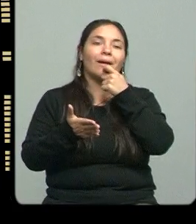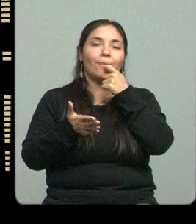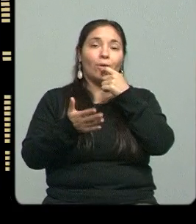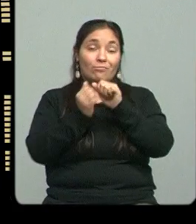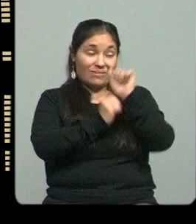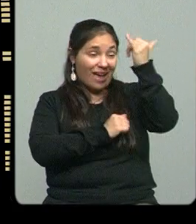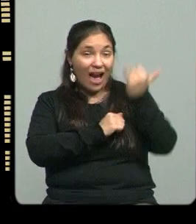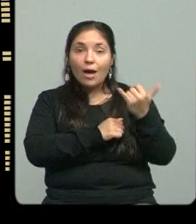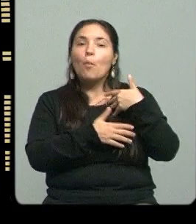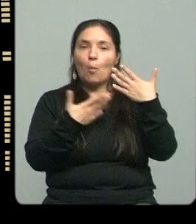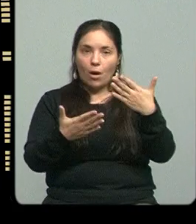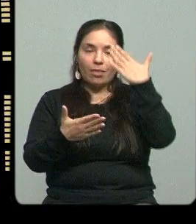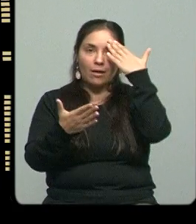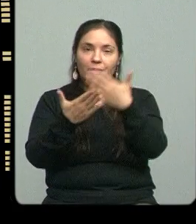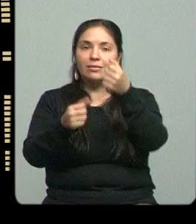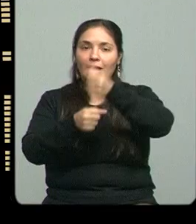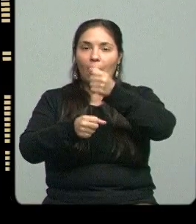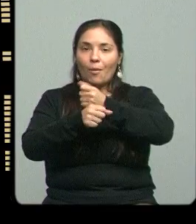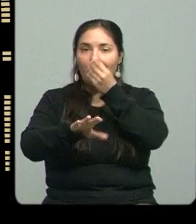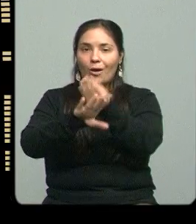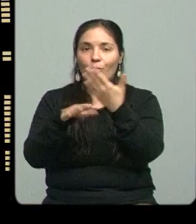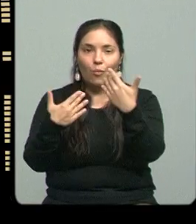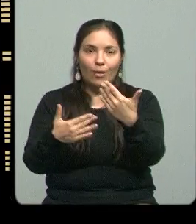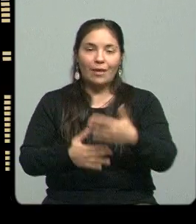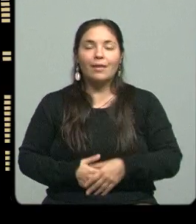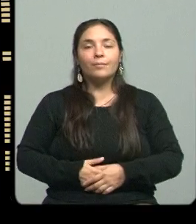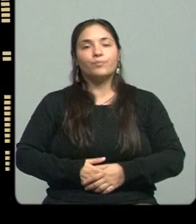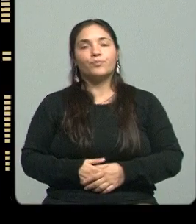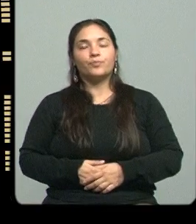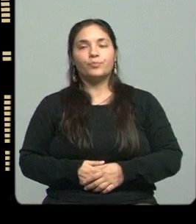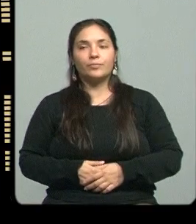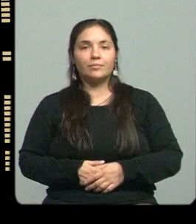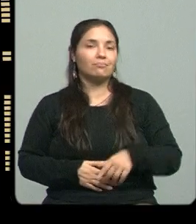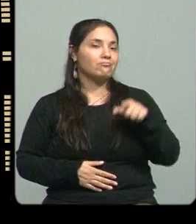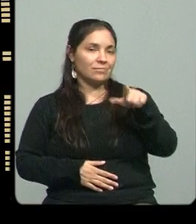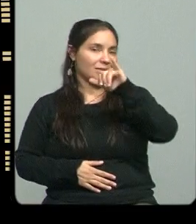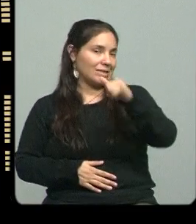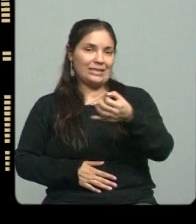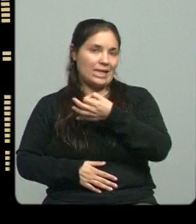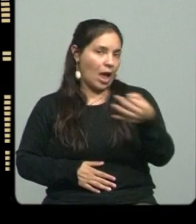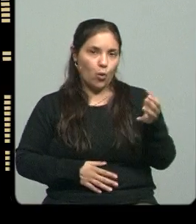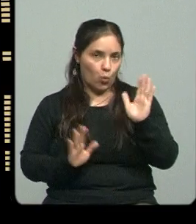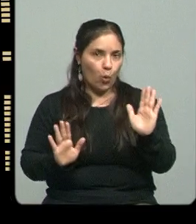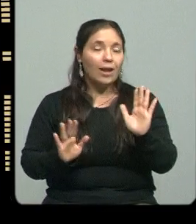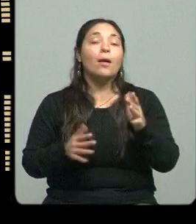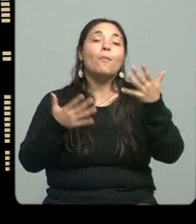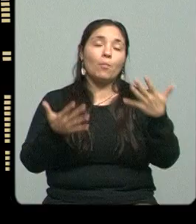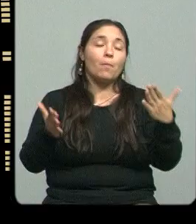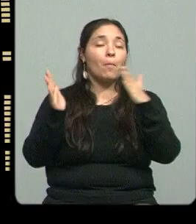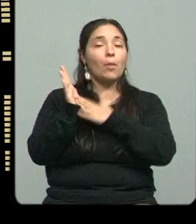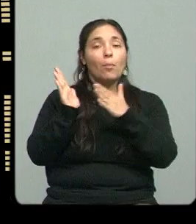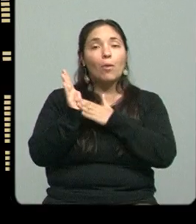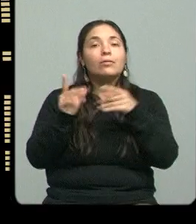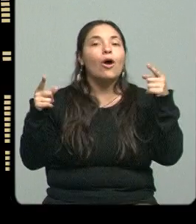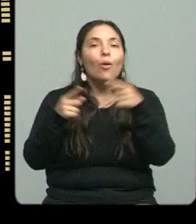poder encarar un proyecto laboral hasta profesional, ¿no? Sí, tal cual, es así. Por eso esta propuesta lo